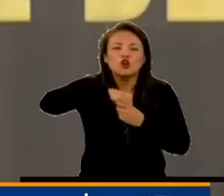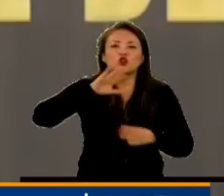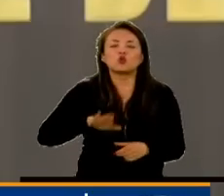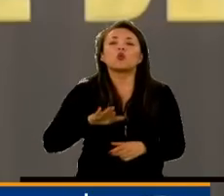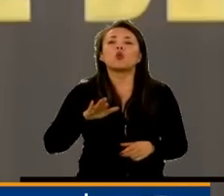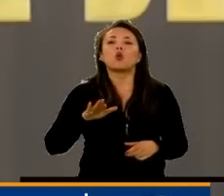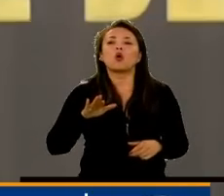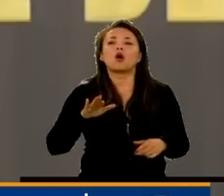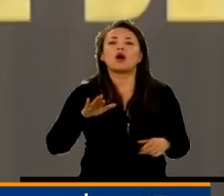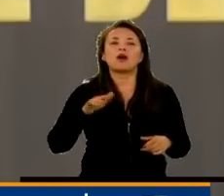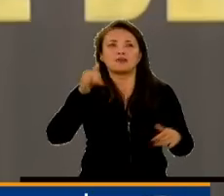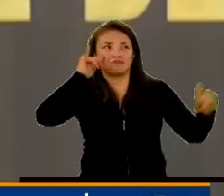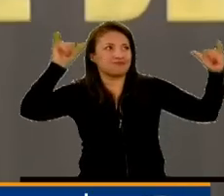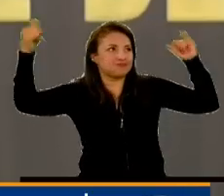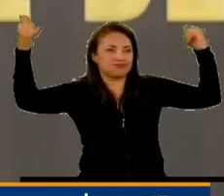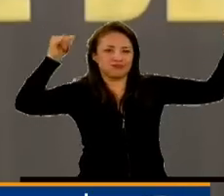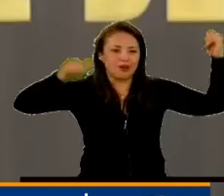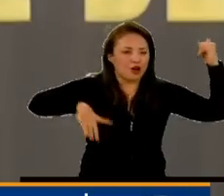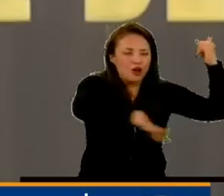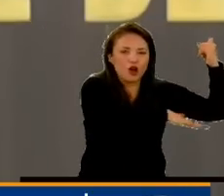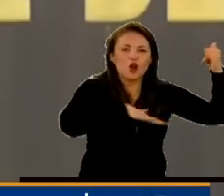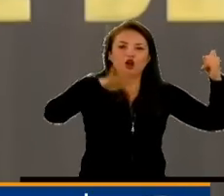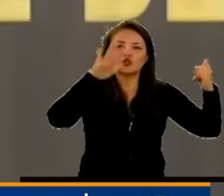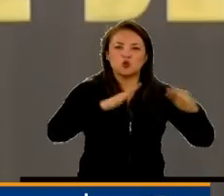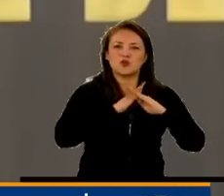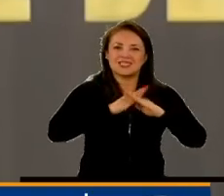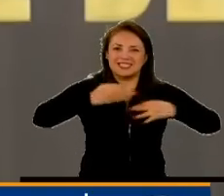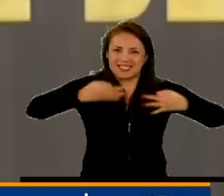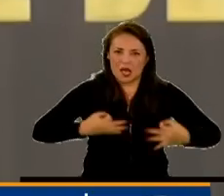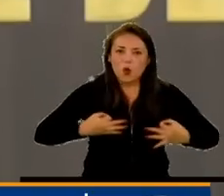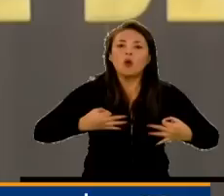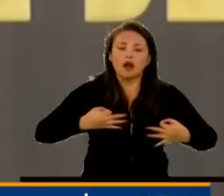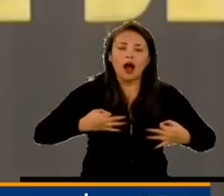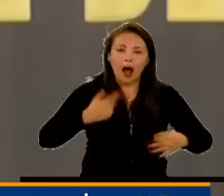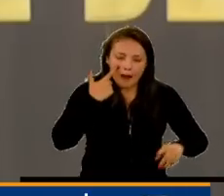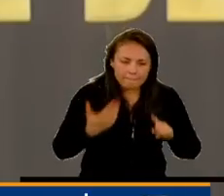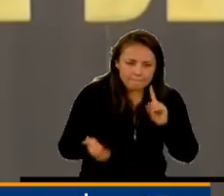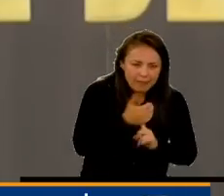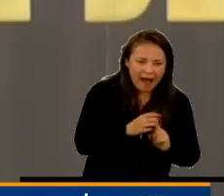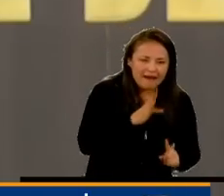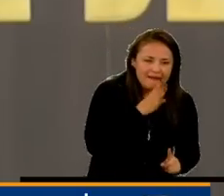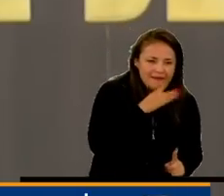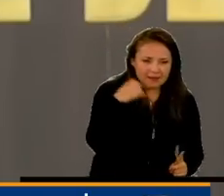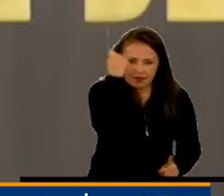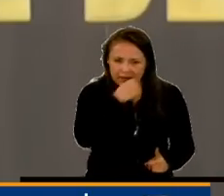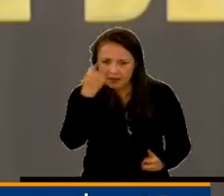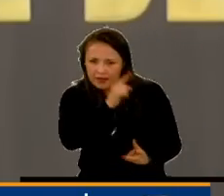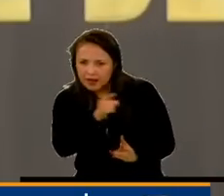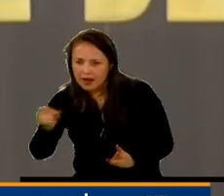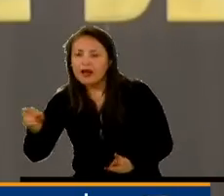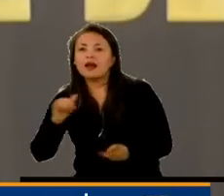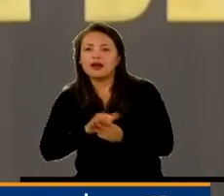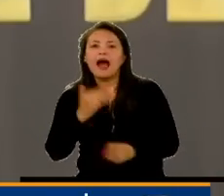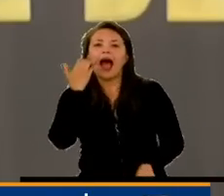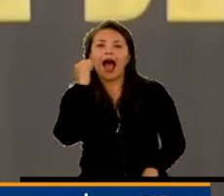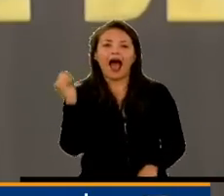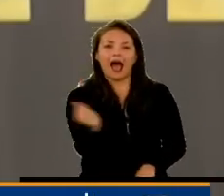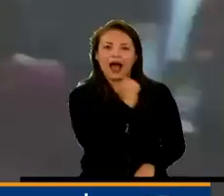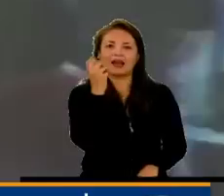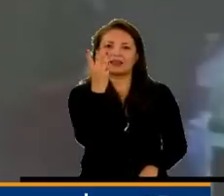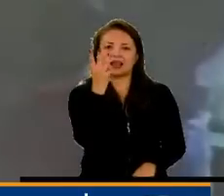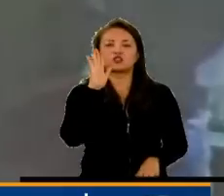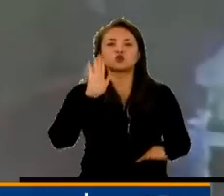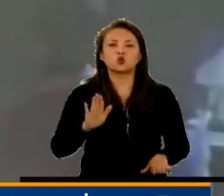canal de monitoreo de ciudad, nuestras cámaras de seguridad, se logra evidenciar cuando tres ciudadanas